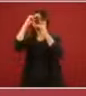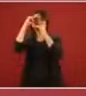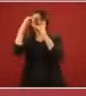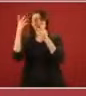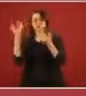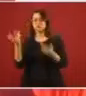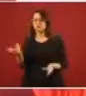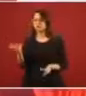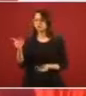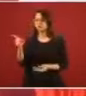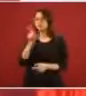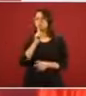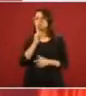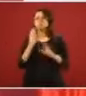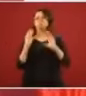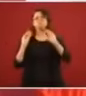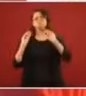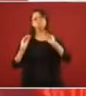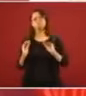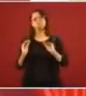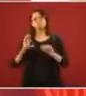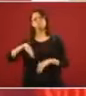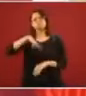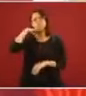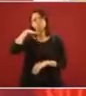nunca decían nada